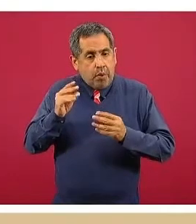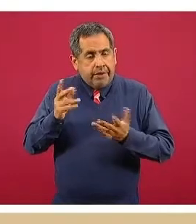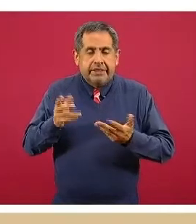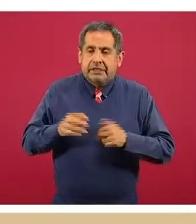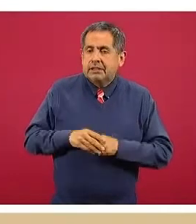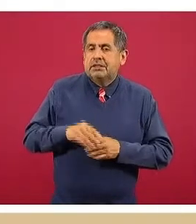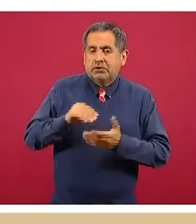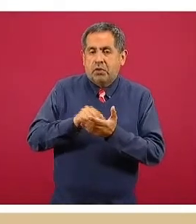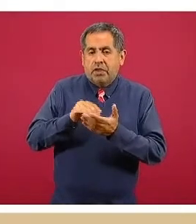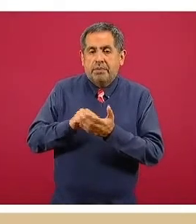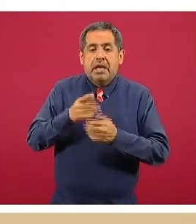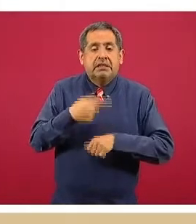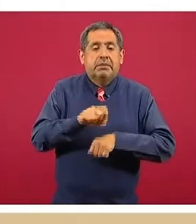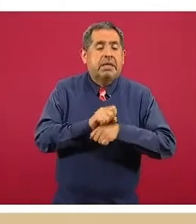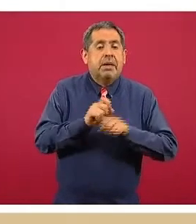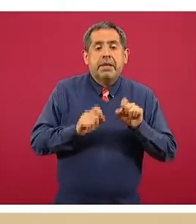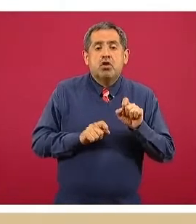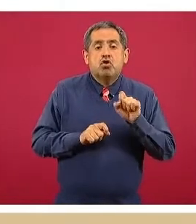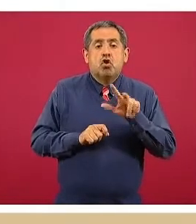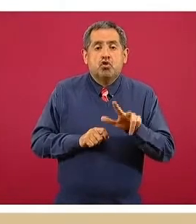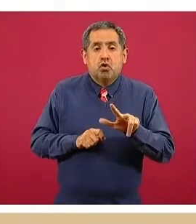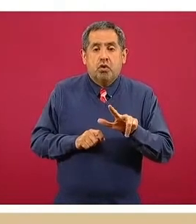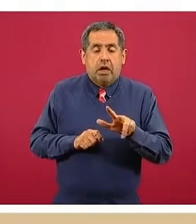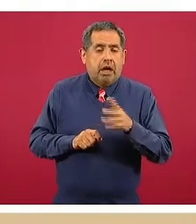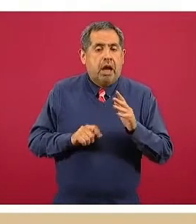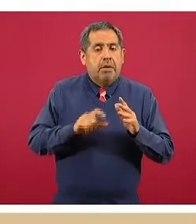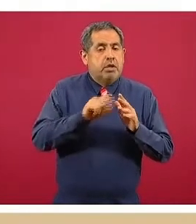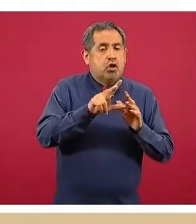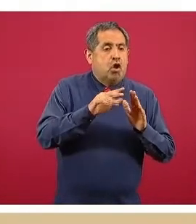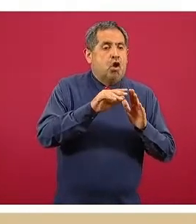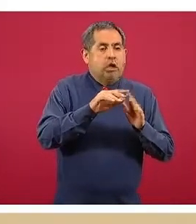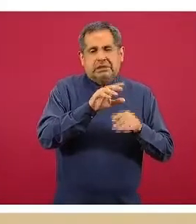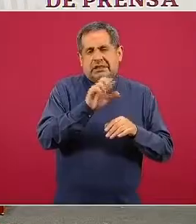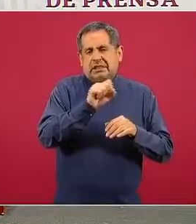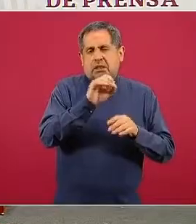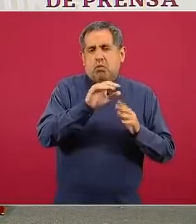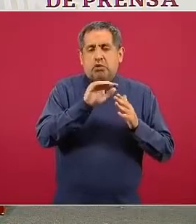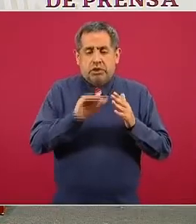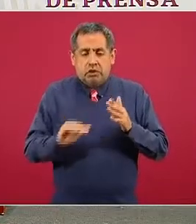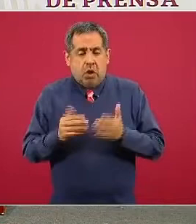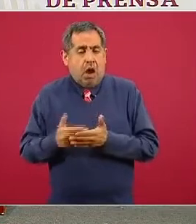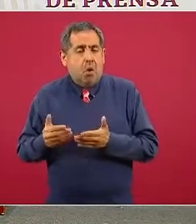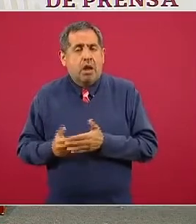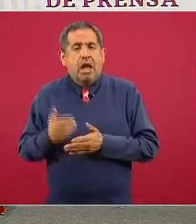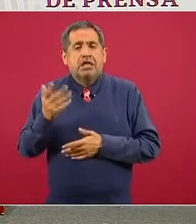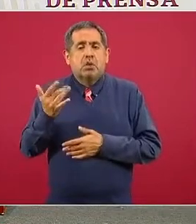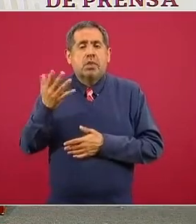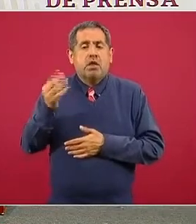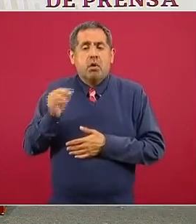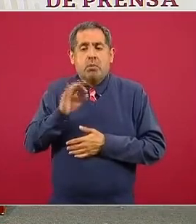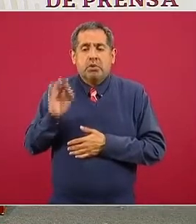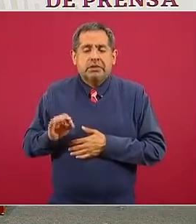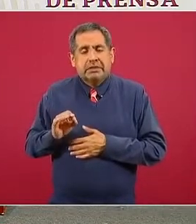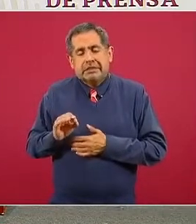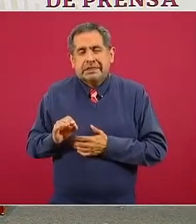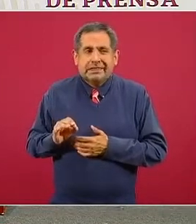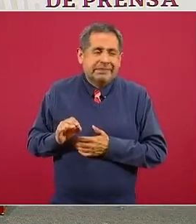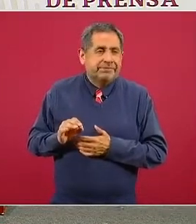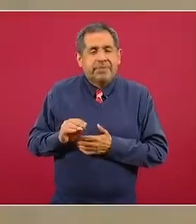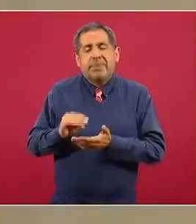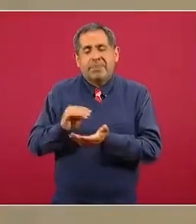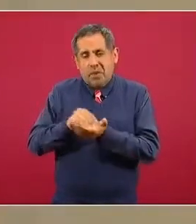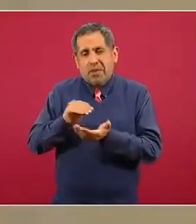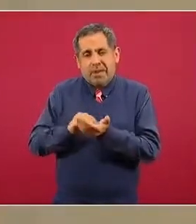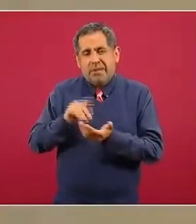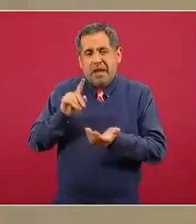siendo todavía la 28. Teníamos una disminución de 60%, el día de hoy es 59%, quiere decir que prácticamente todavía